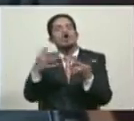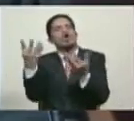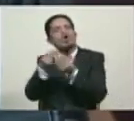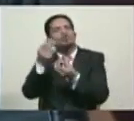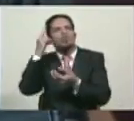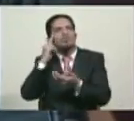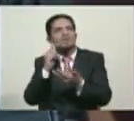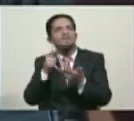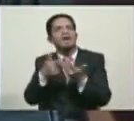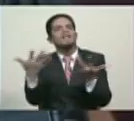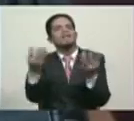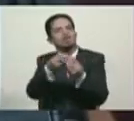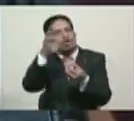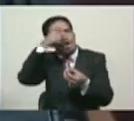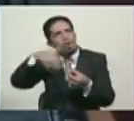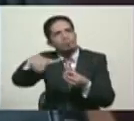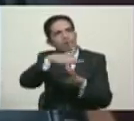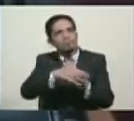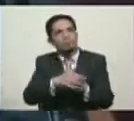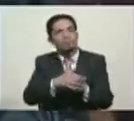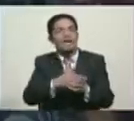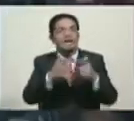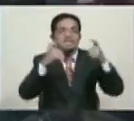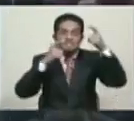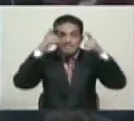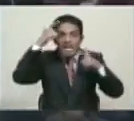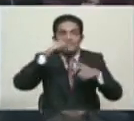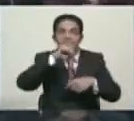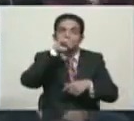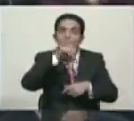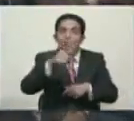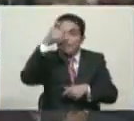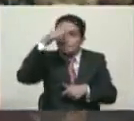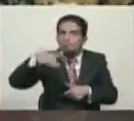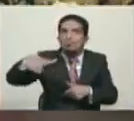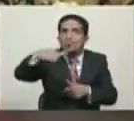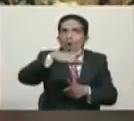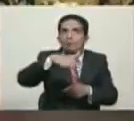Chávez amó como a nadie a su pueblo y el legado de nuestro padre libertador.